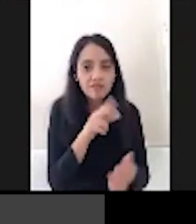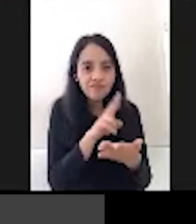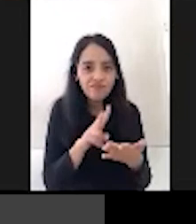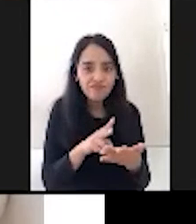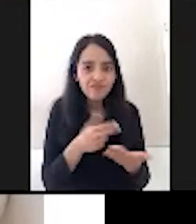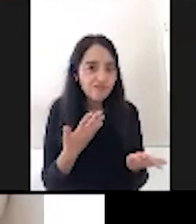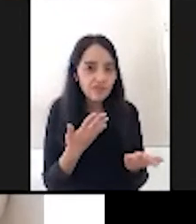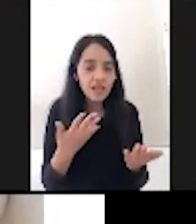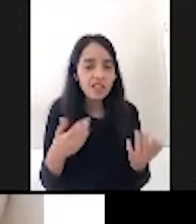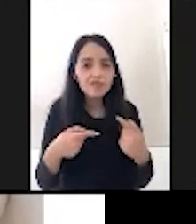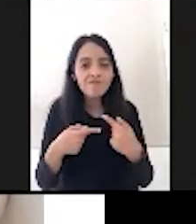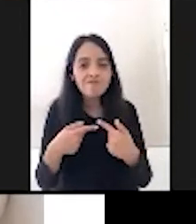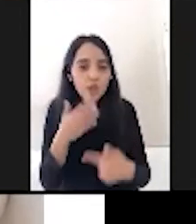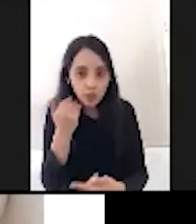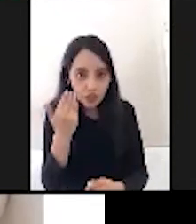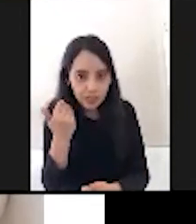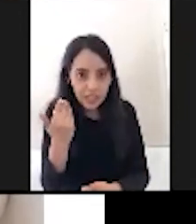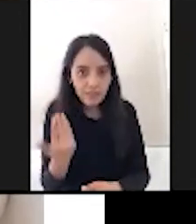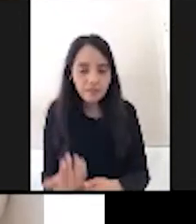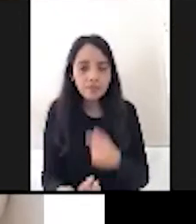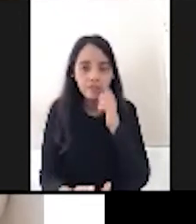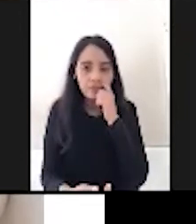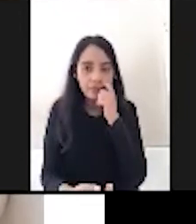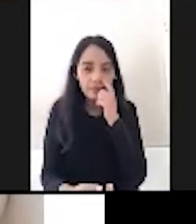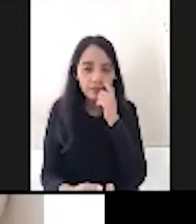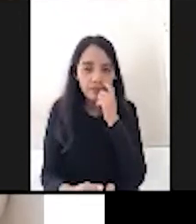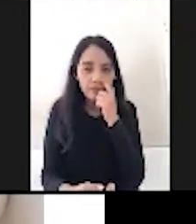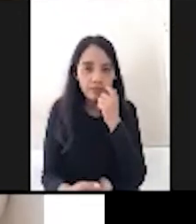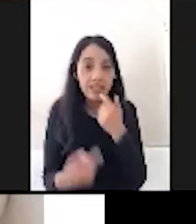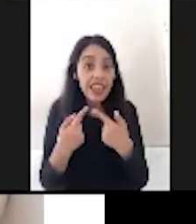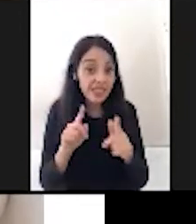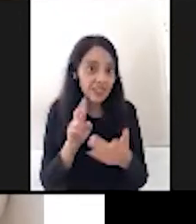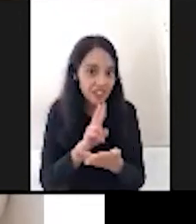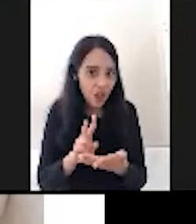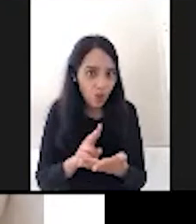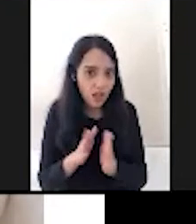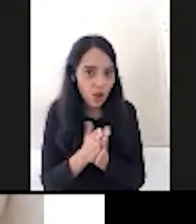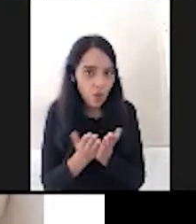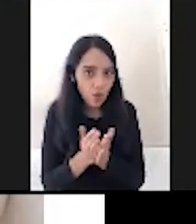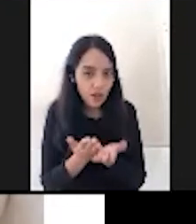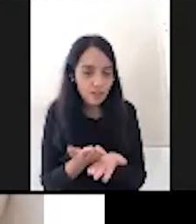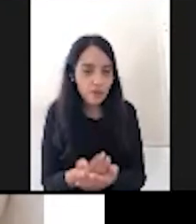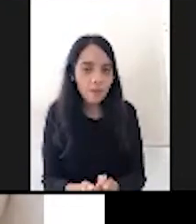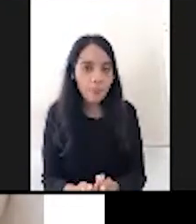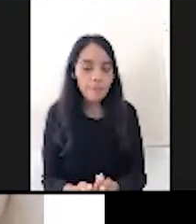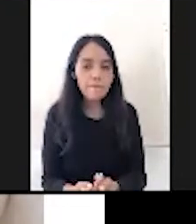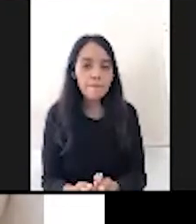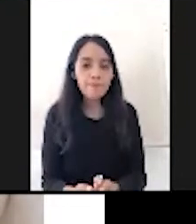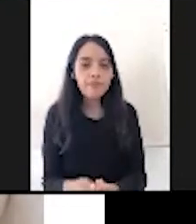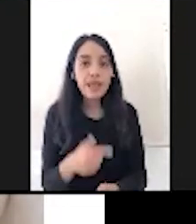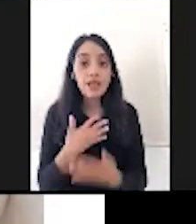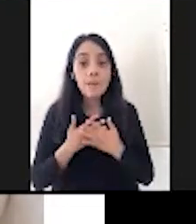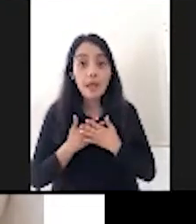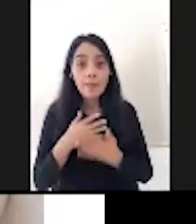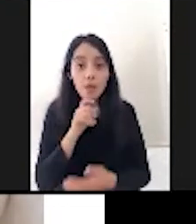vida diaria. Esto sigue siendo muy distinto de leer un libro, ¿cierto? Y esta es una de las preguntas, para mí al menos, más